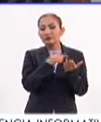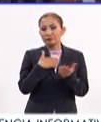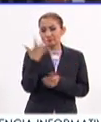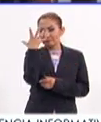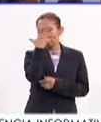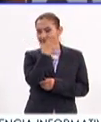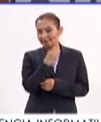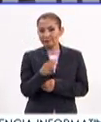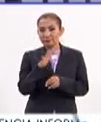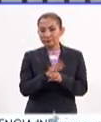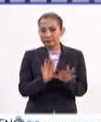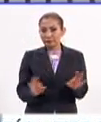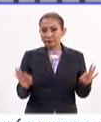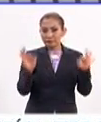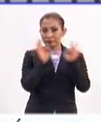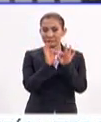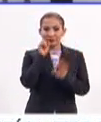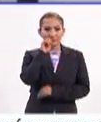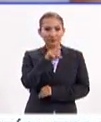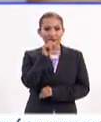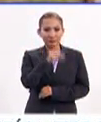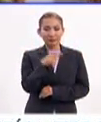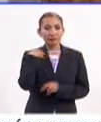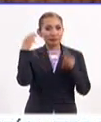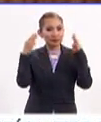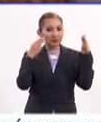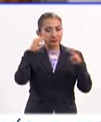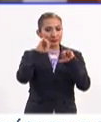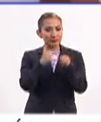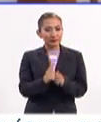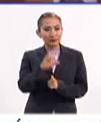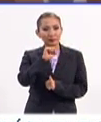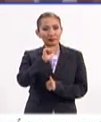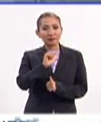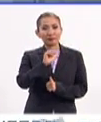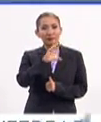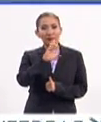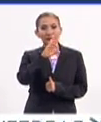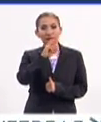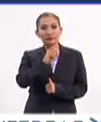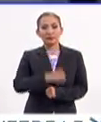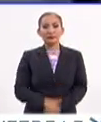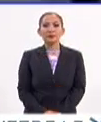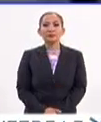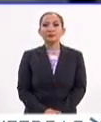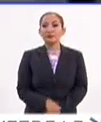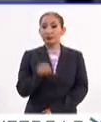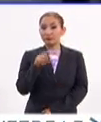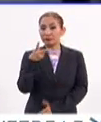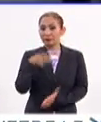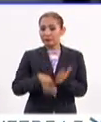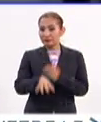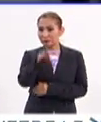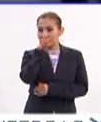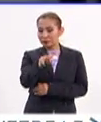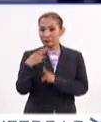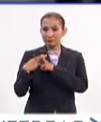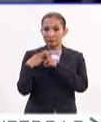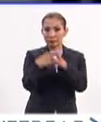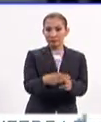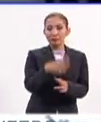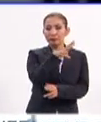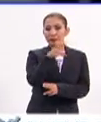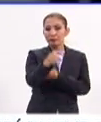recintos culturales más representativos de Jalisco, el Museo de Arte Sacro. Este 2019 se